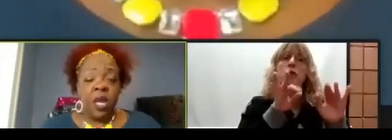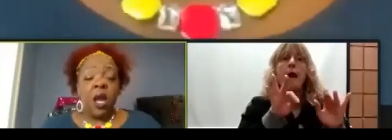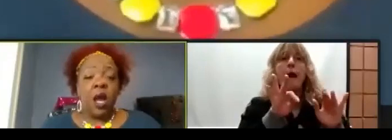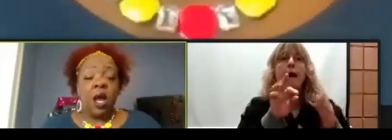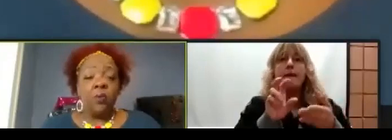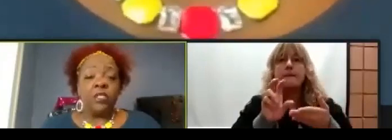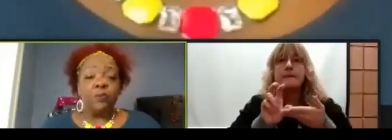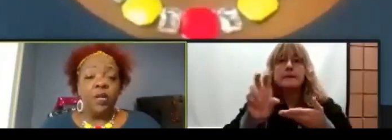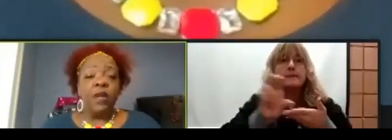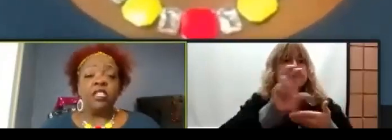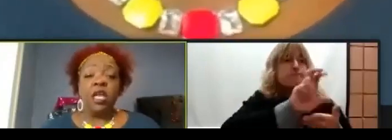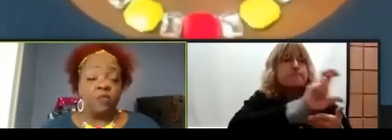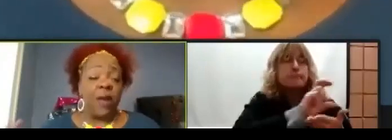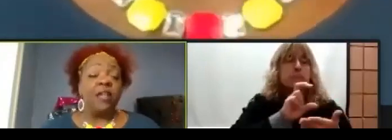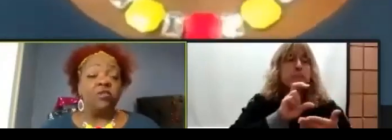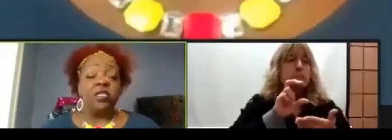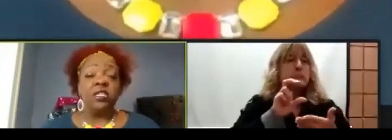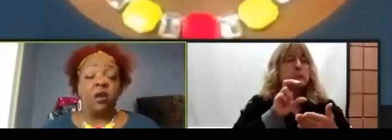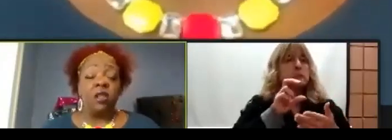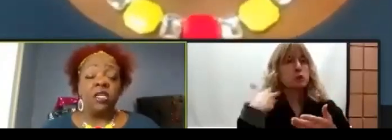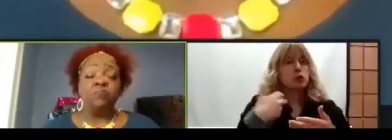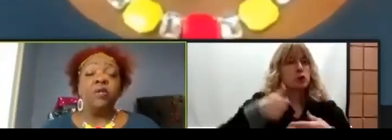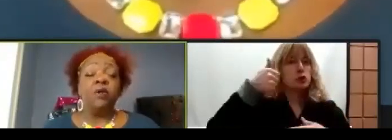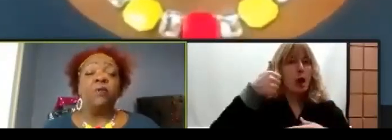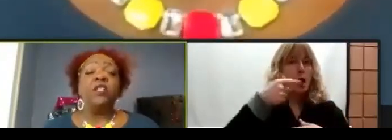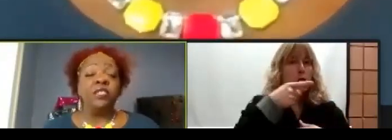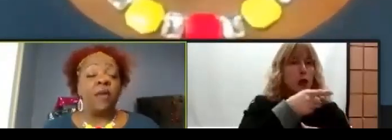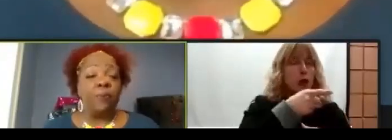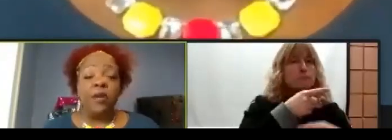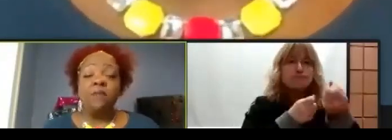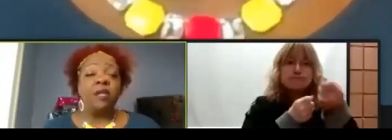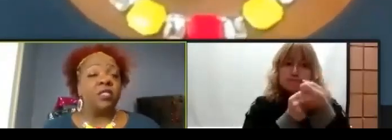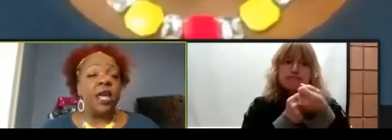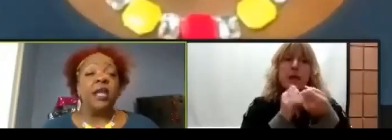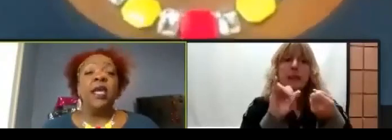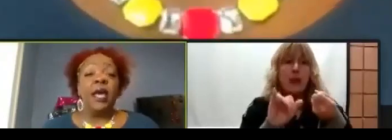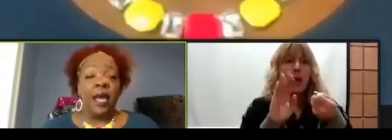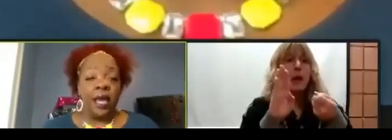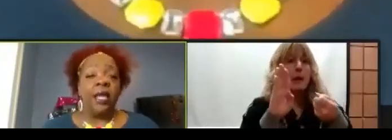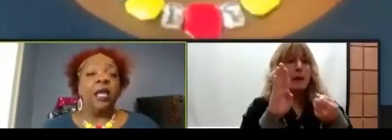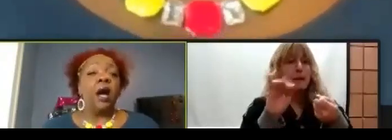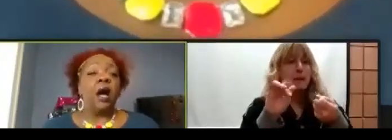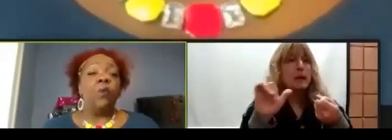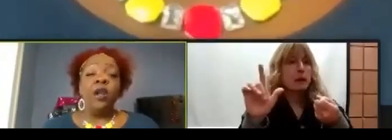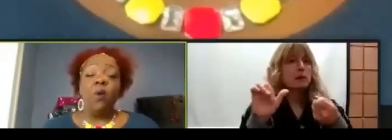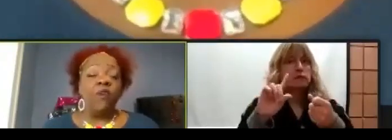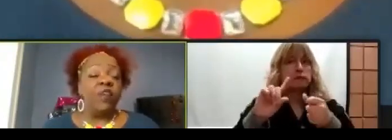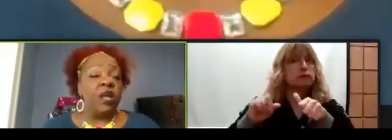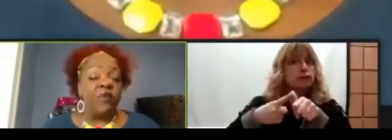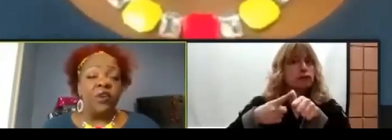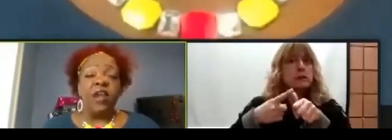patricio no es débil donde dijo no no queremos que la gobernadora tenga todo el derecho